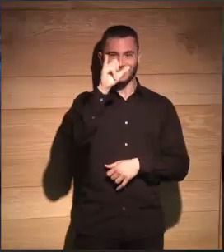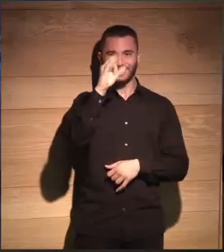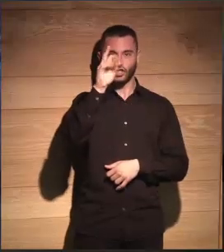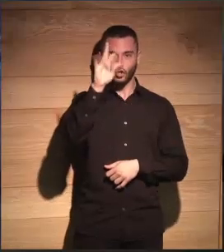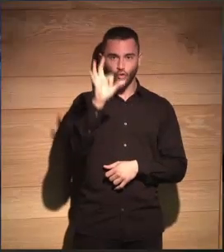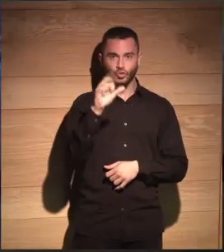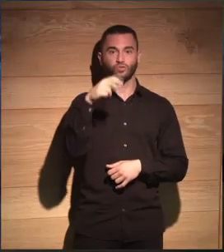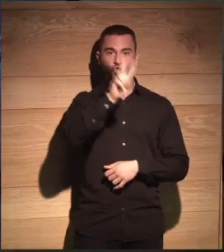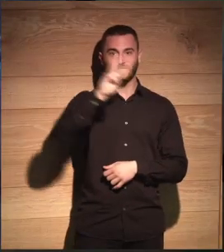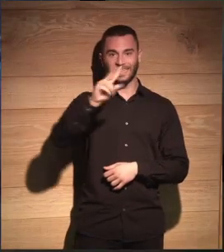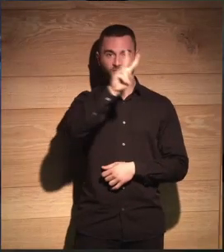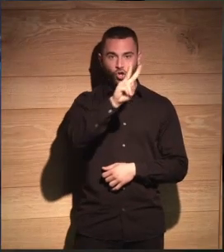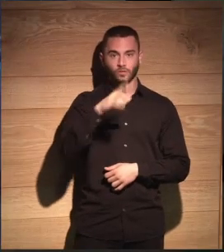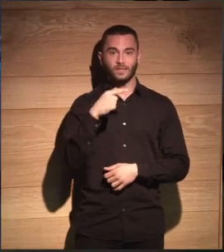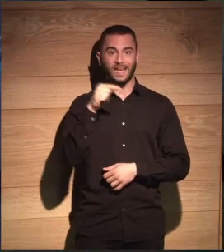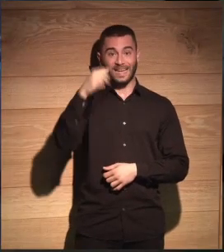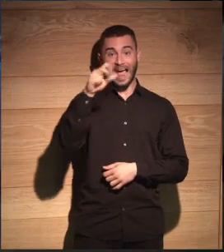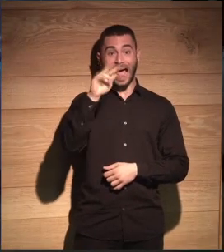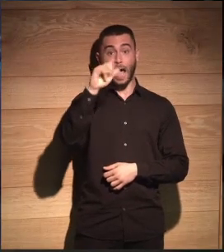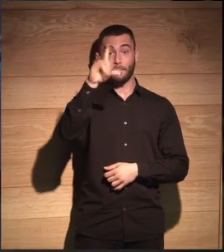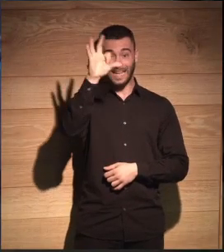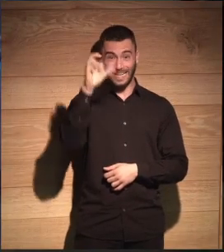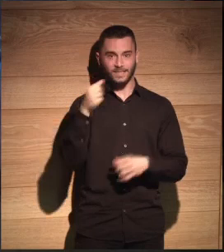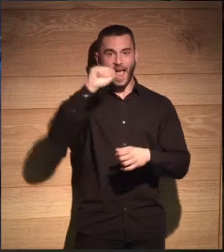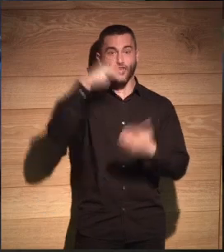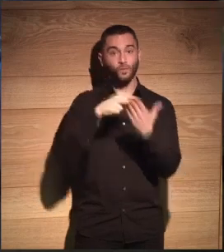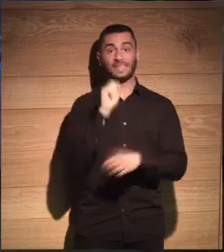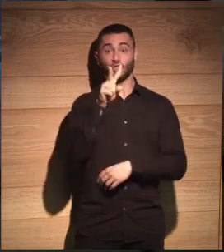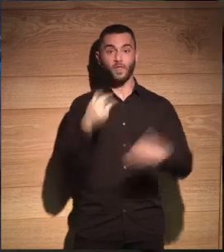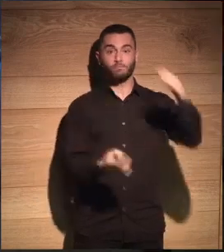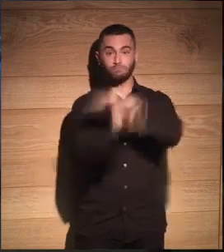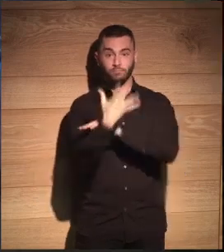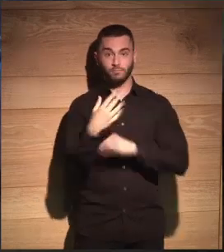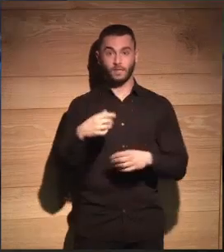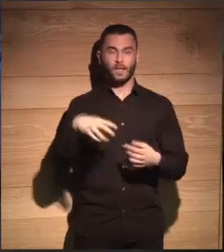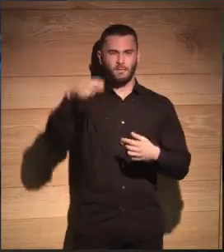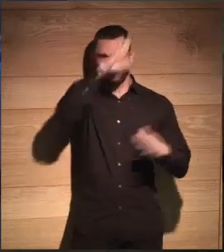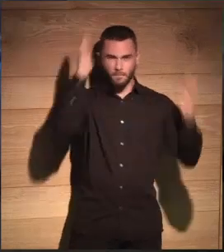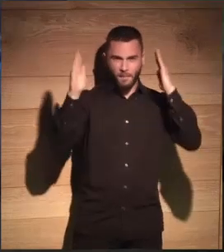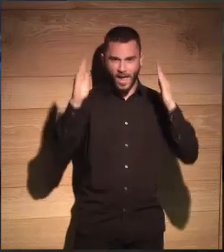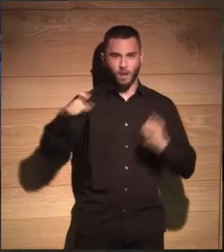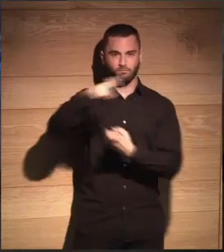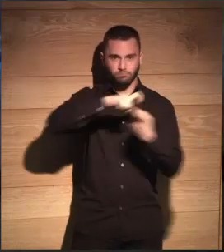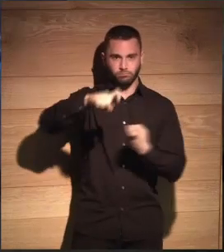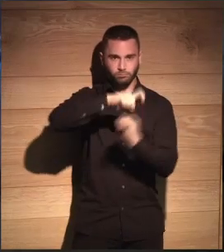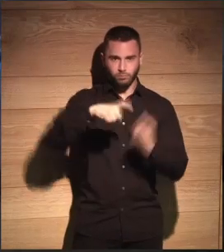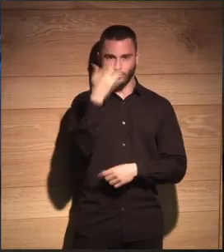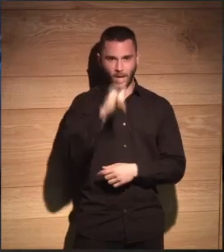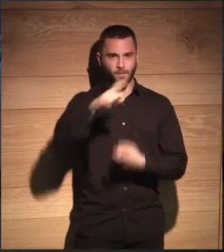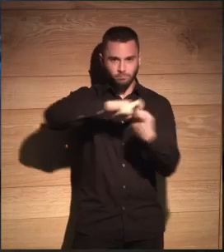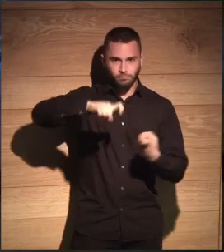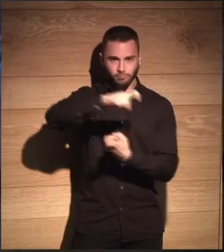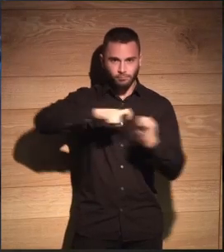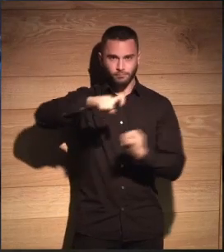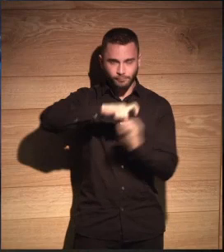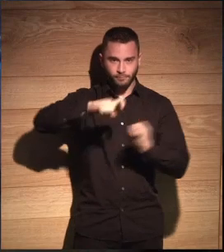nació en Avilés en 2012, que se sigue celebrando cada verano en la Villa Asturiana, y es un festival dedicado a la fantasía,